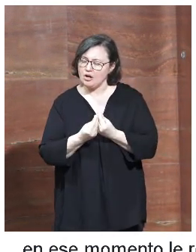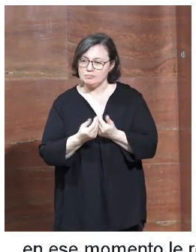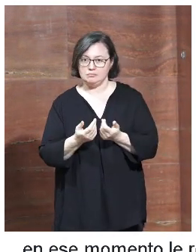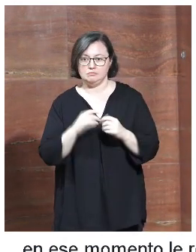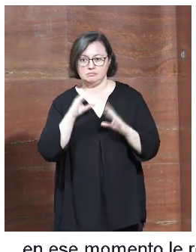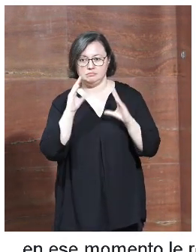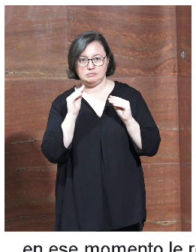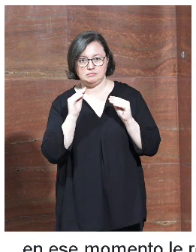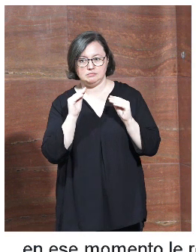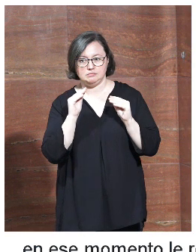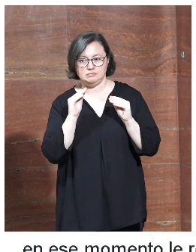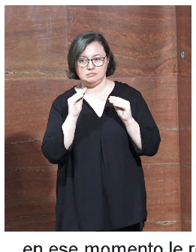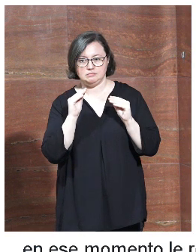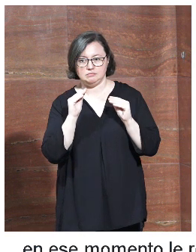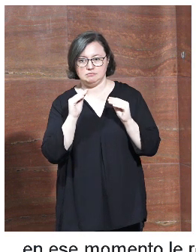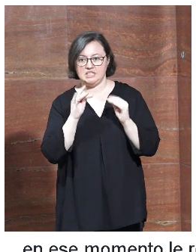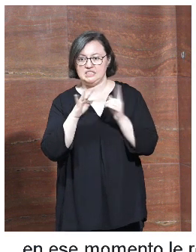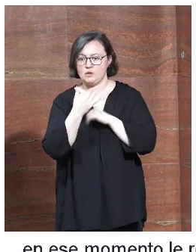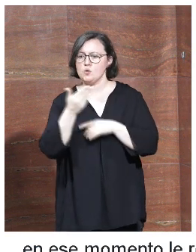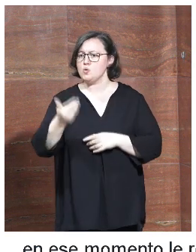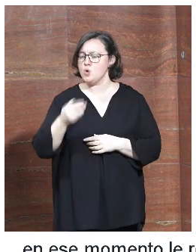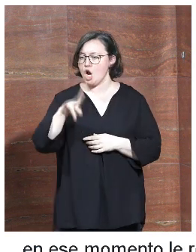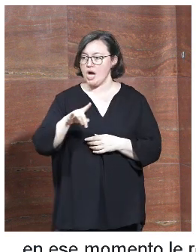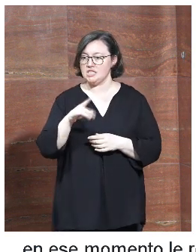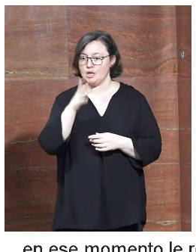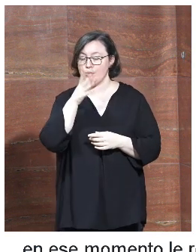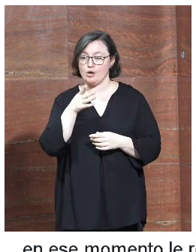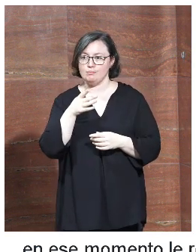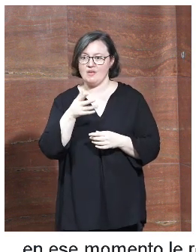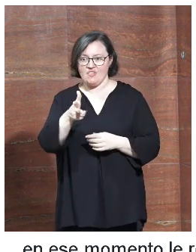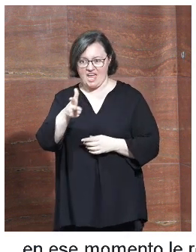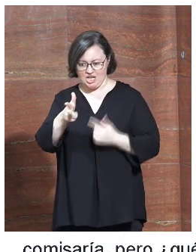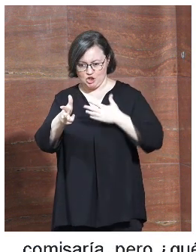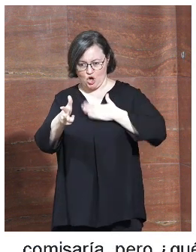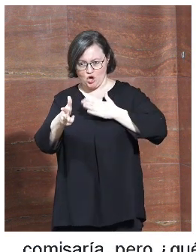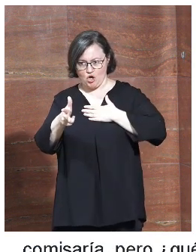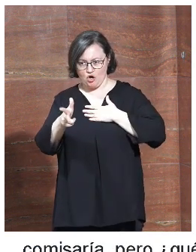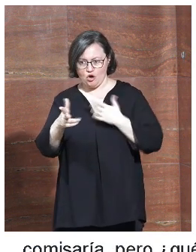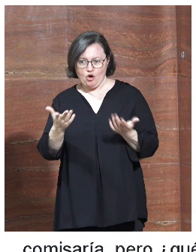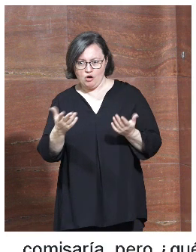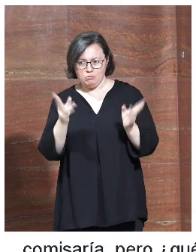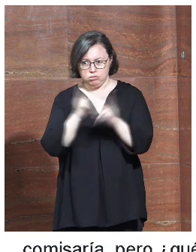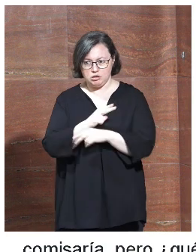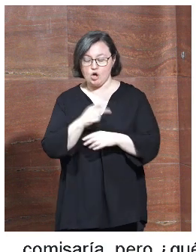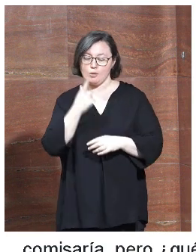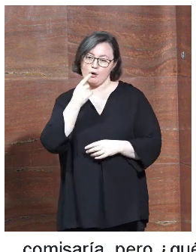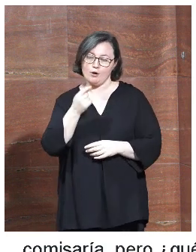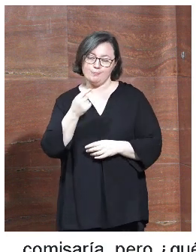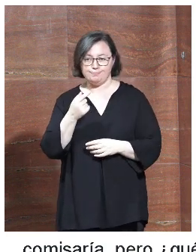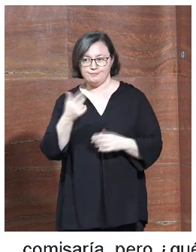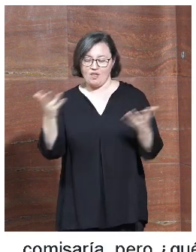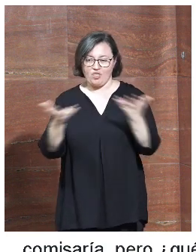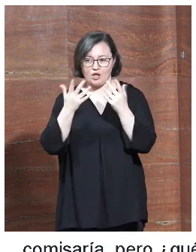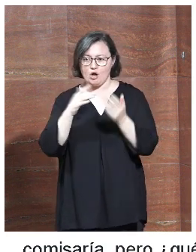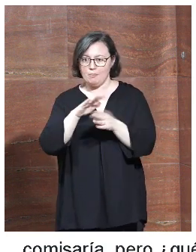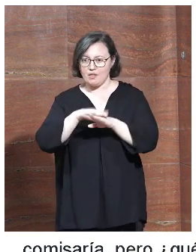Claro, en este caso no es tan importante, ¿no? Conculcación de derechos, sin duda, y no quiero trivializar. Pero ¿sabéis